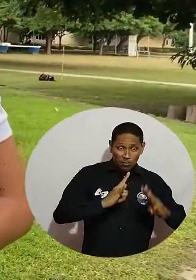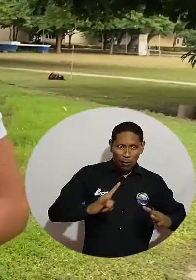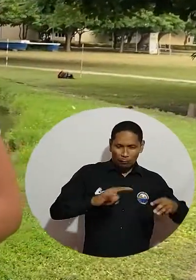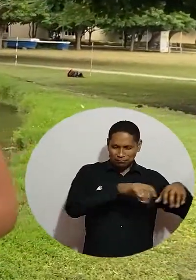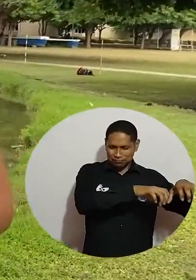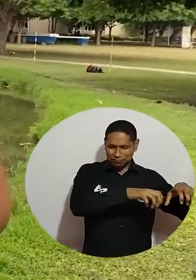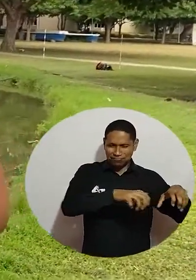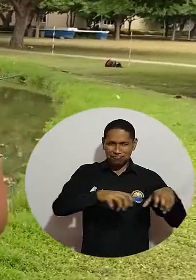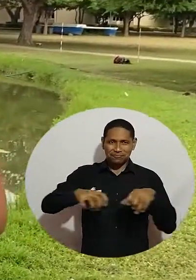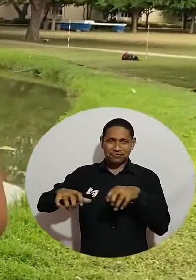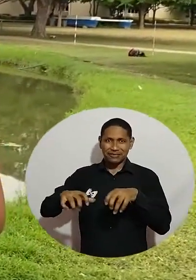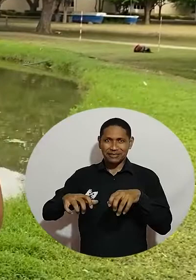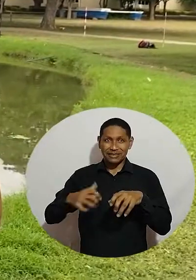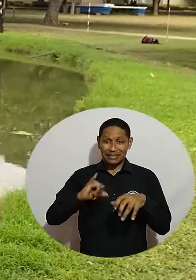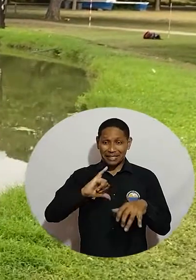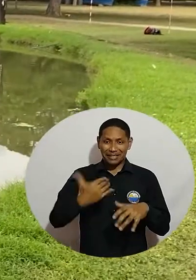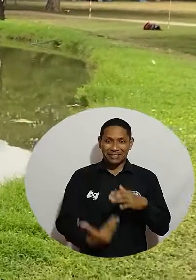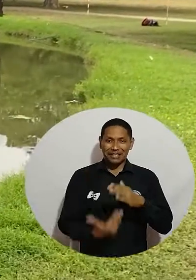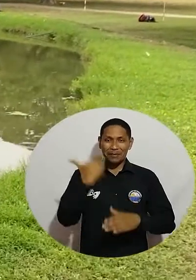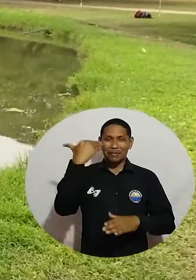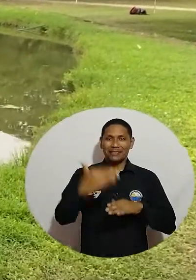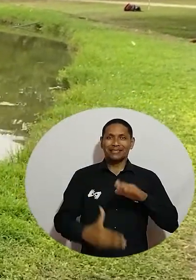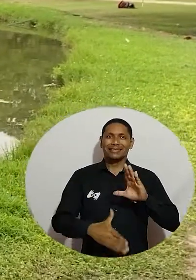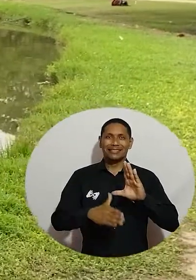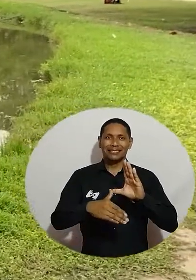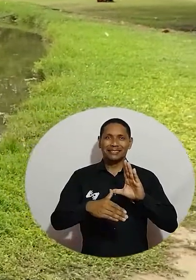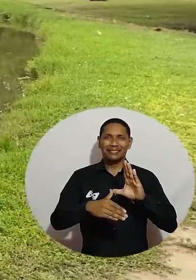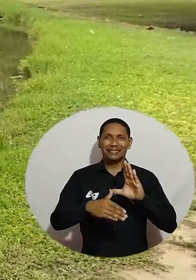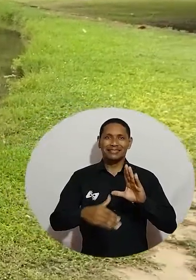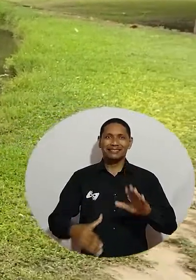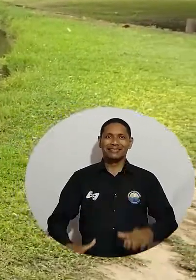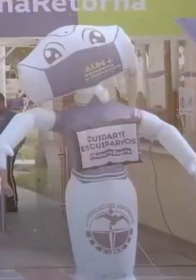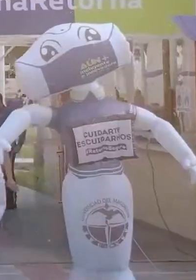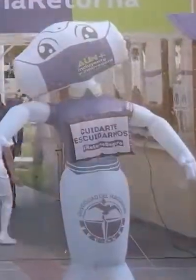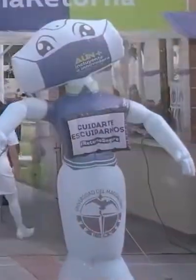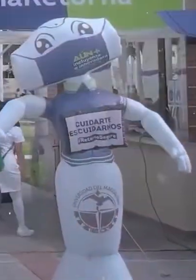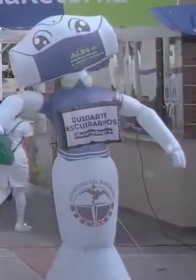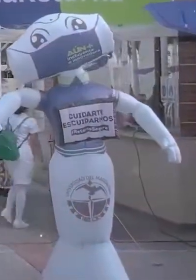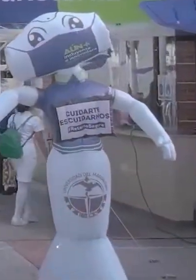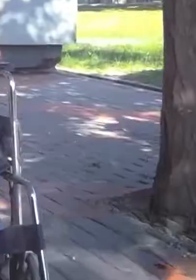acontecer institucional de nuestra alma mater. Ya comienza El Campus TV.